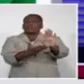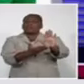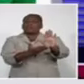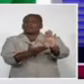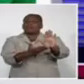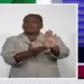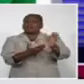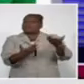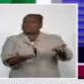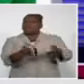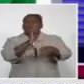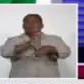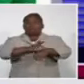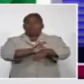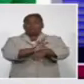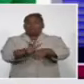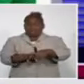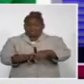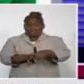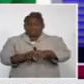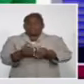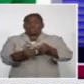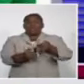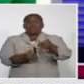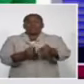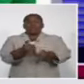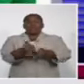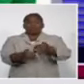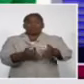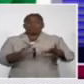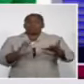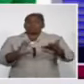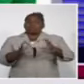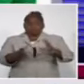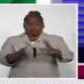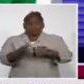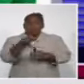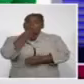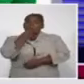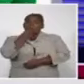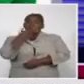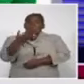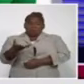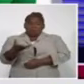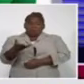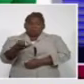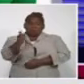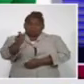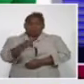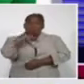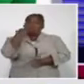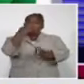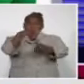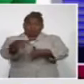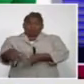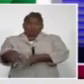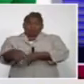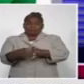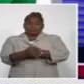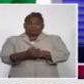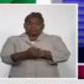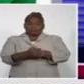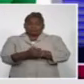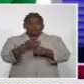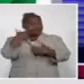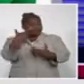esta enfermedad evoluciona con complicaciones que pueden tener un desenlace fatal, sobre todo en